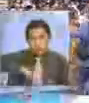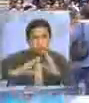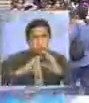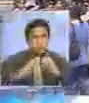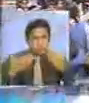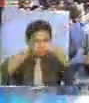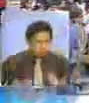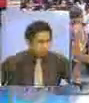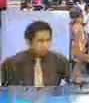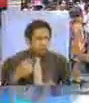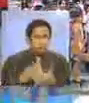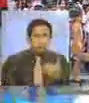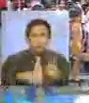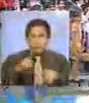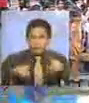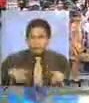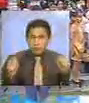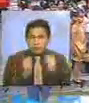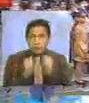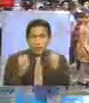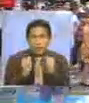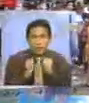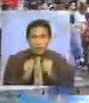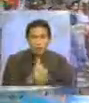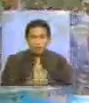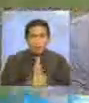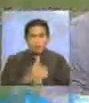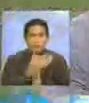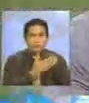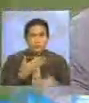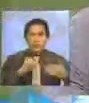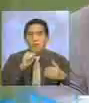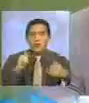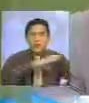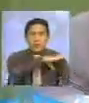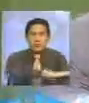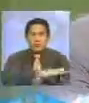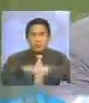el vestuario y algunos que con el frío están sin camisa, pobres los chicos, ¿no?